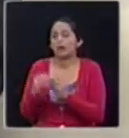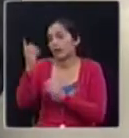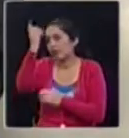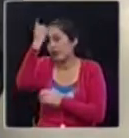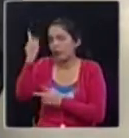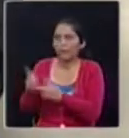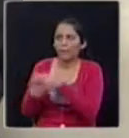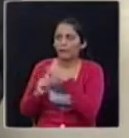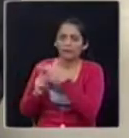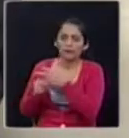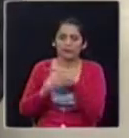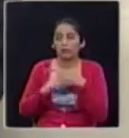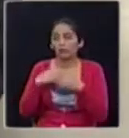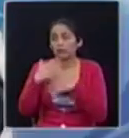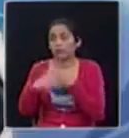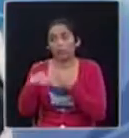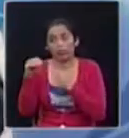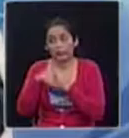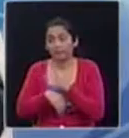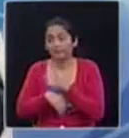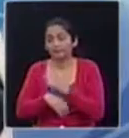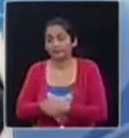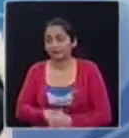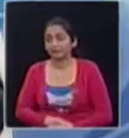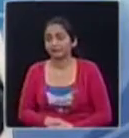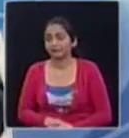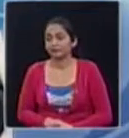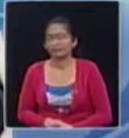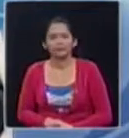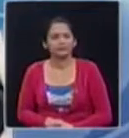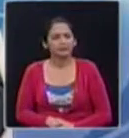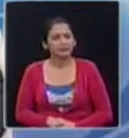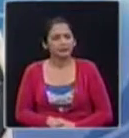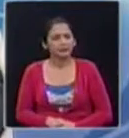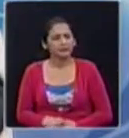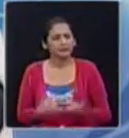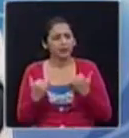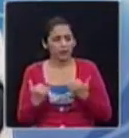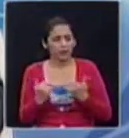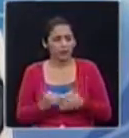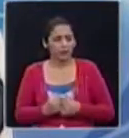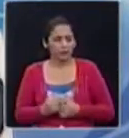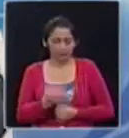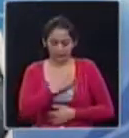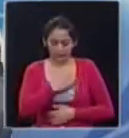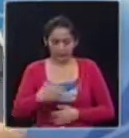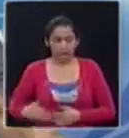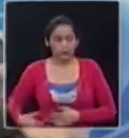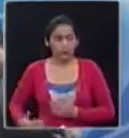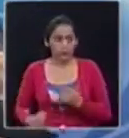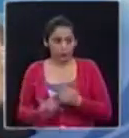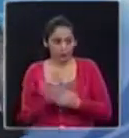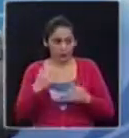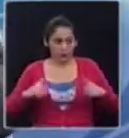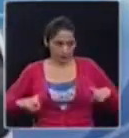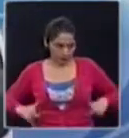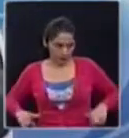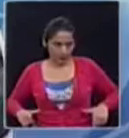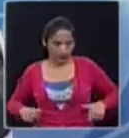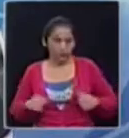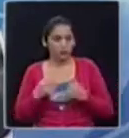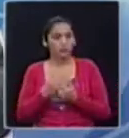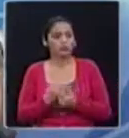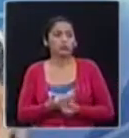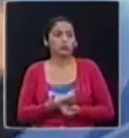problemas económicos en el país. A propósito de ello, Patricio, del advenimiento del nuevo presidente Lenín Moreno, ustedes han tenido ya acercamientos con